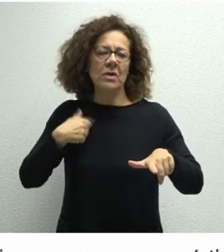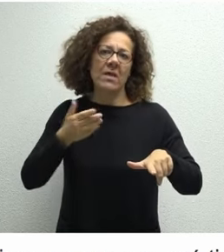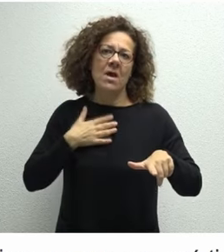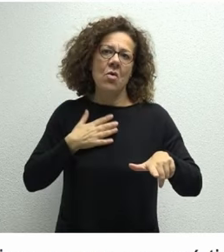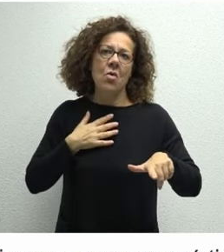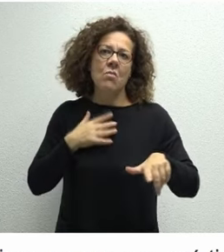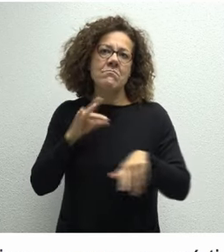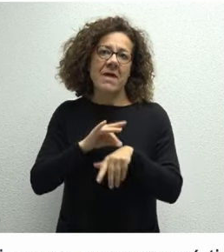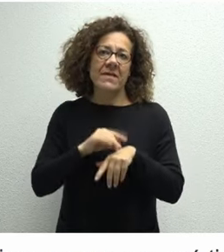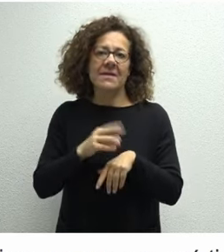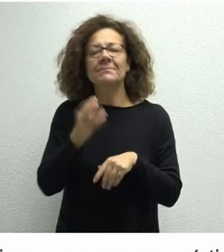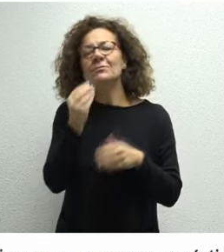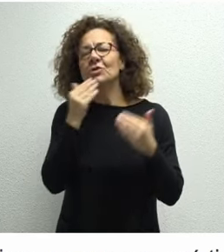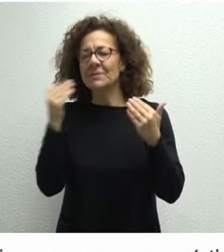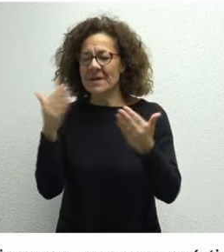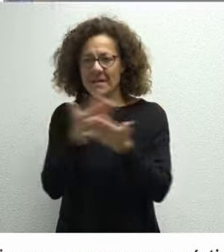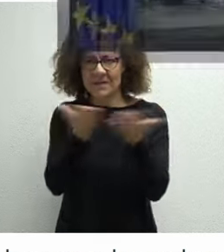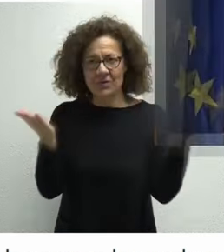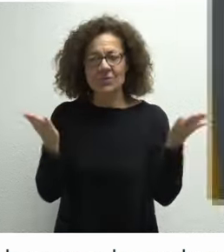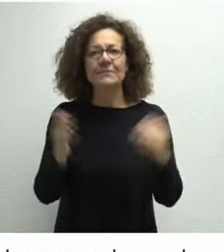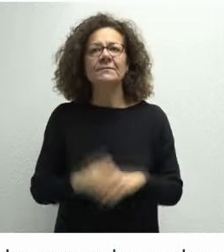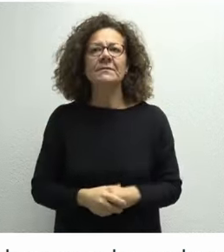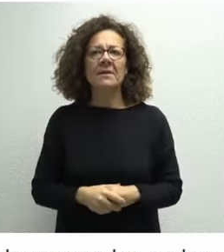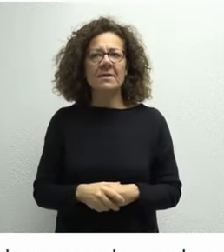psiquiátrico Muchísimas gracias a